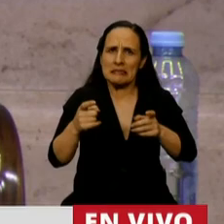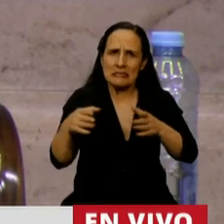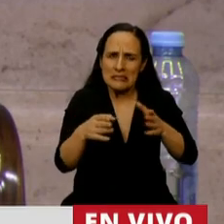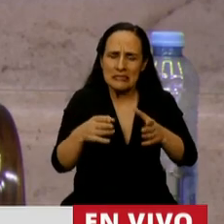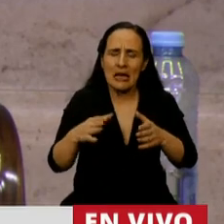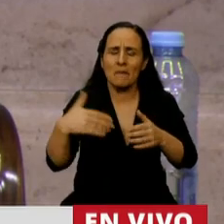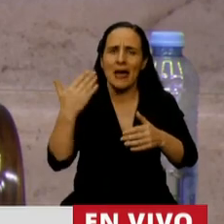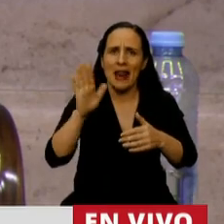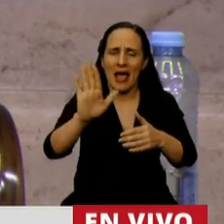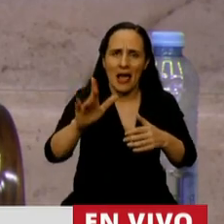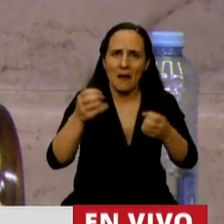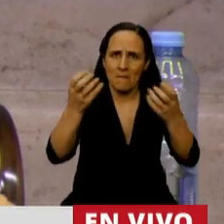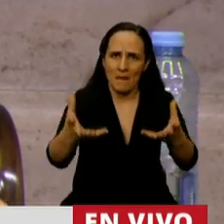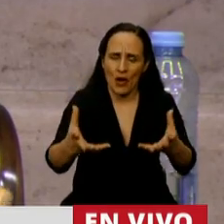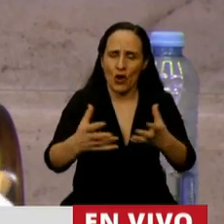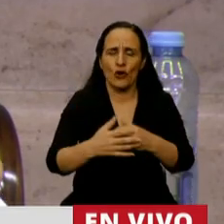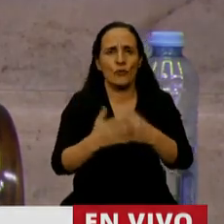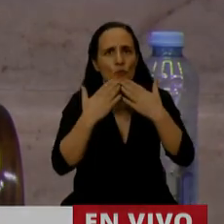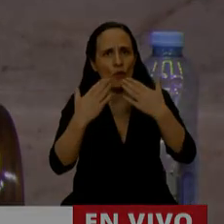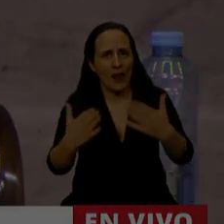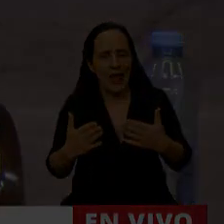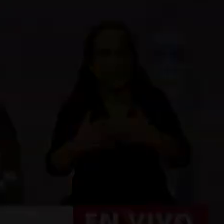horizonte gracias gracias diputados